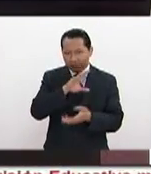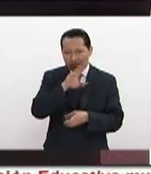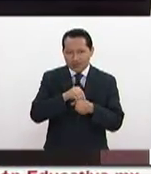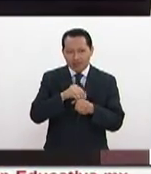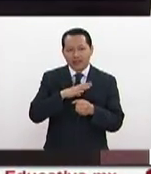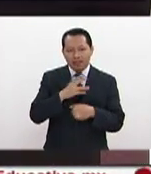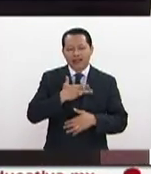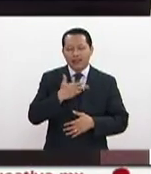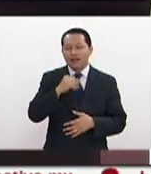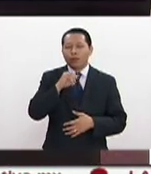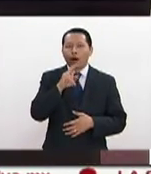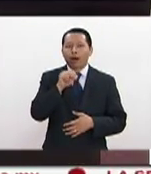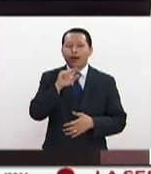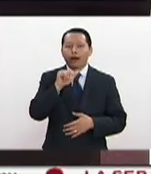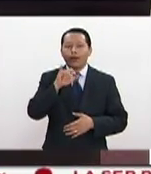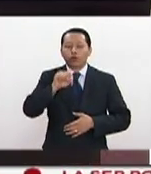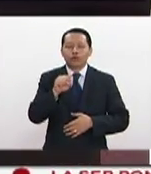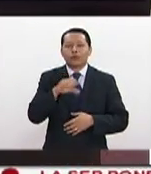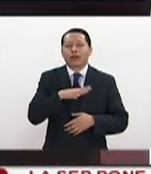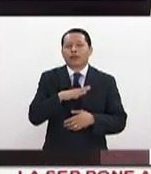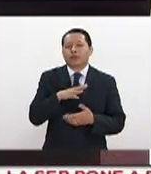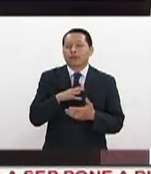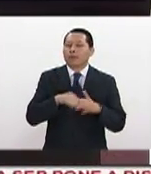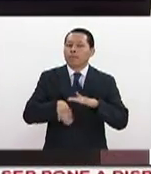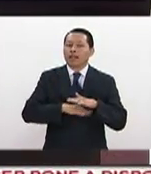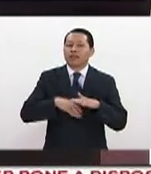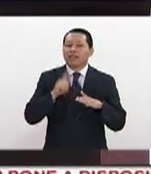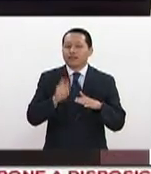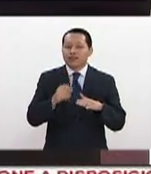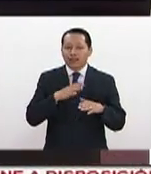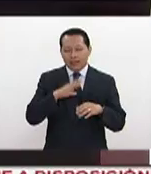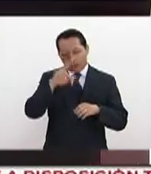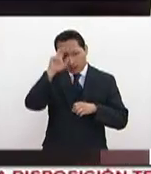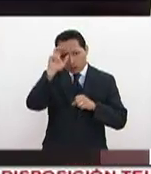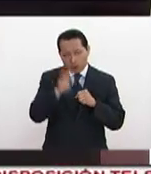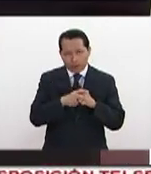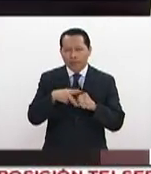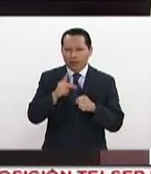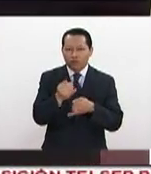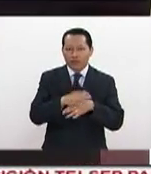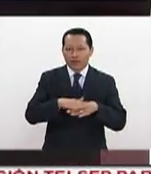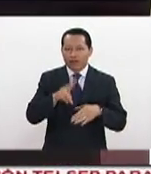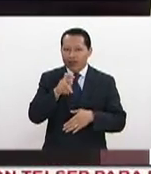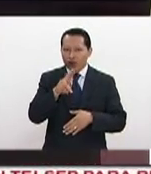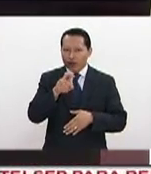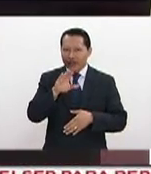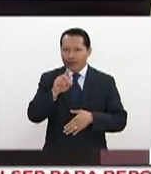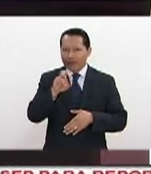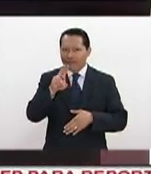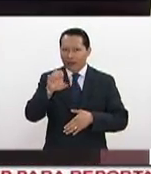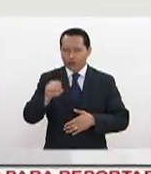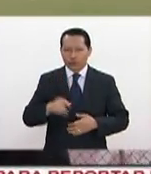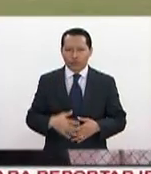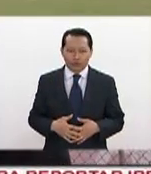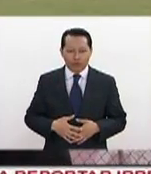Pero ya la tiene Juan Carlos Osorio. Obviamente la base será los jugadores que están en Europa, pero la información la tiene Verónica Dávalos.